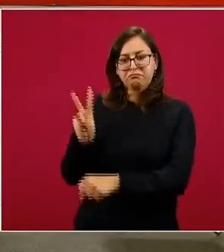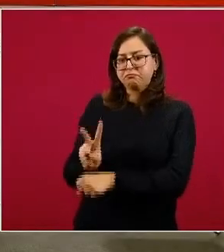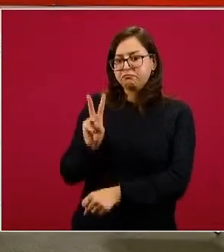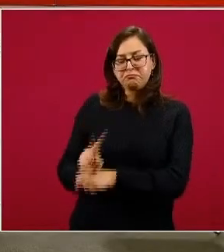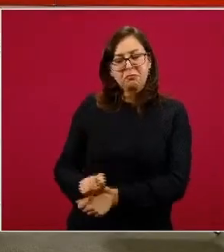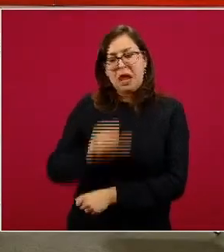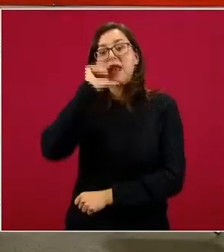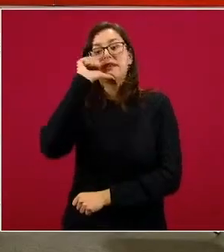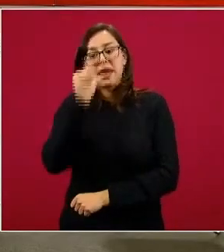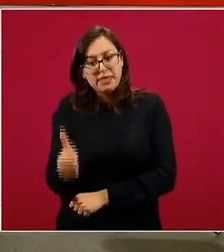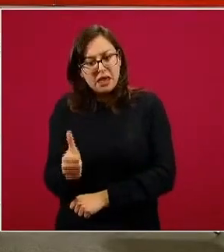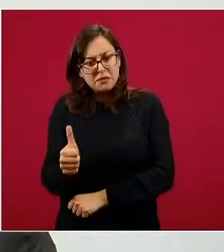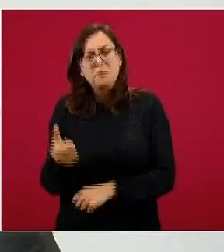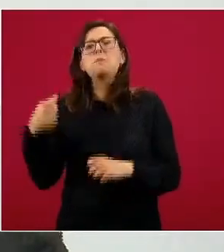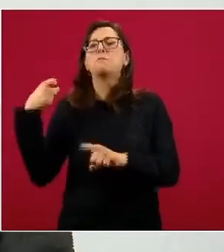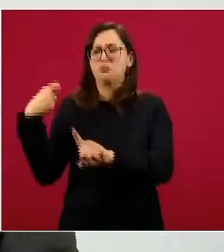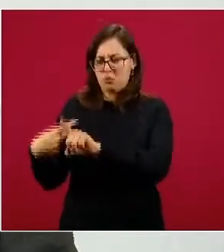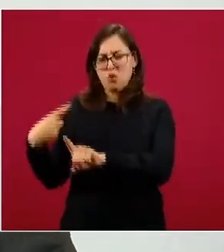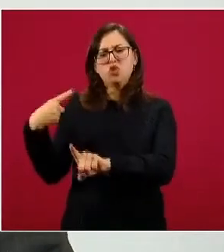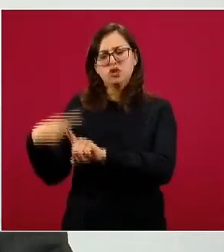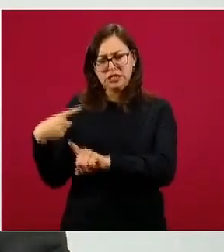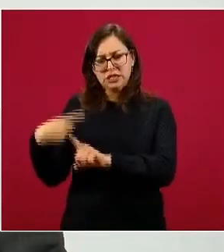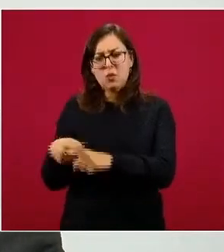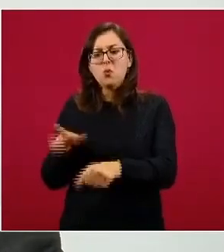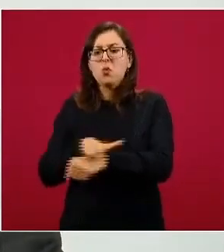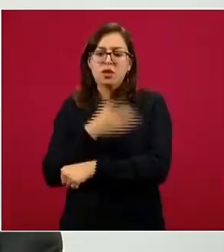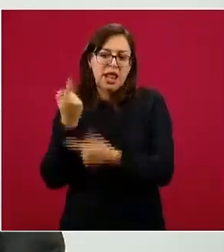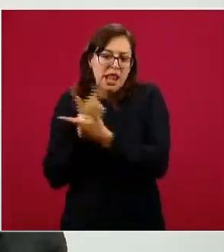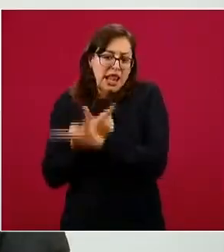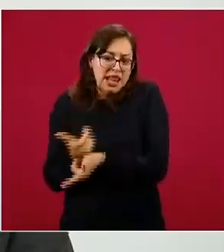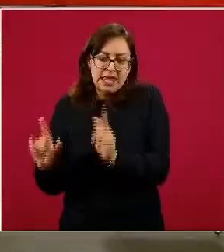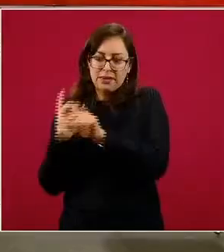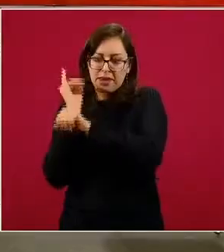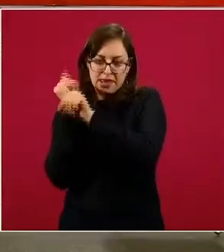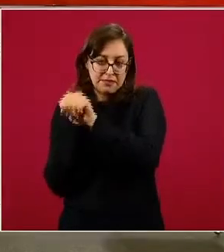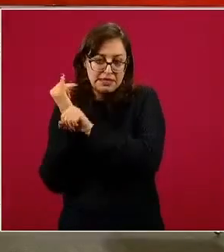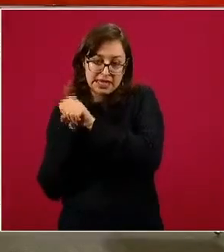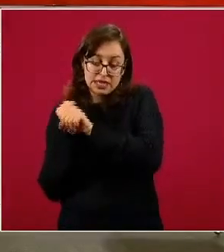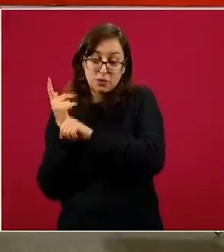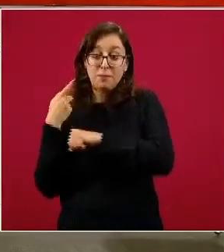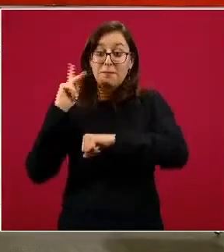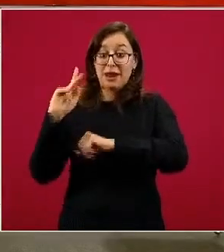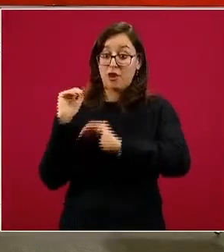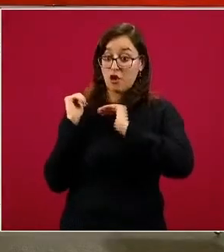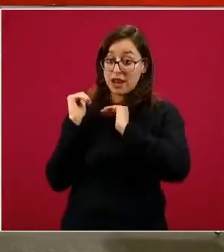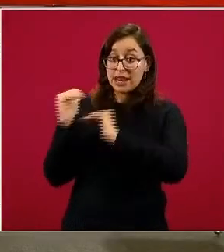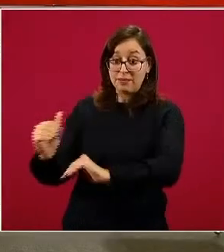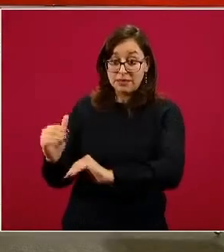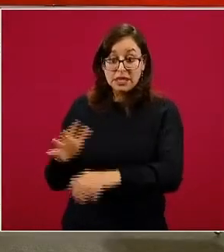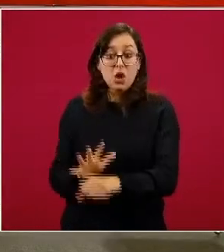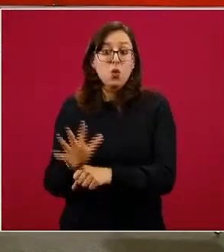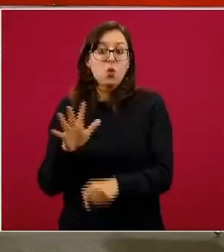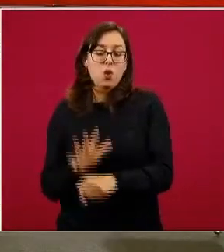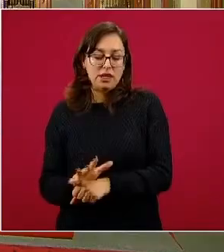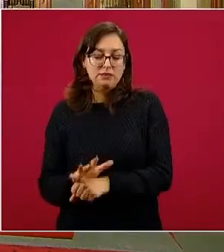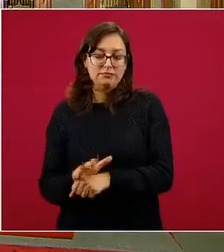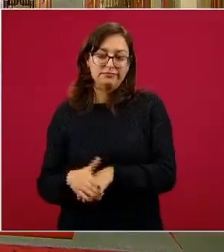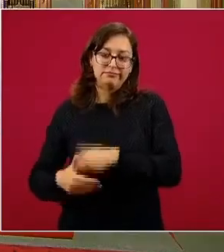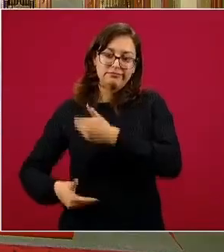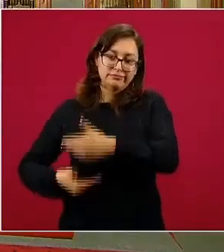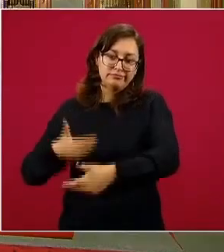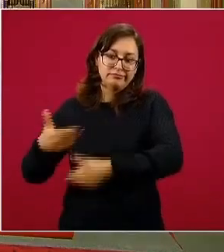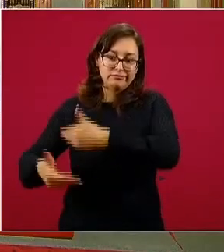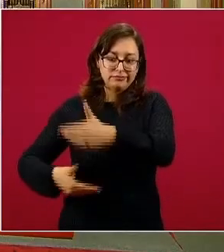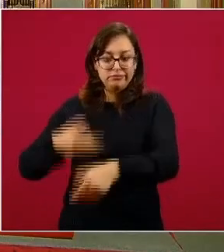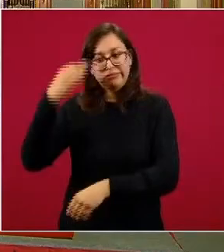sus virtudes, obviamente favorece la libertad de investigación, pero tiene sus limitaciones. Y una de ellas es que se vuelve un proceso